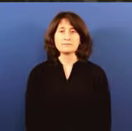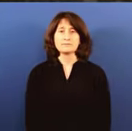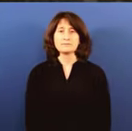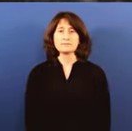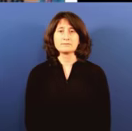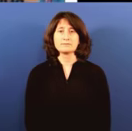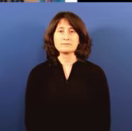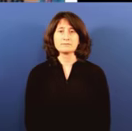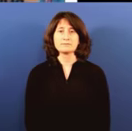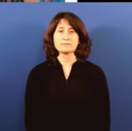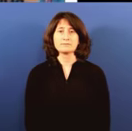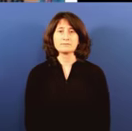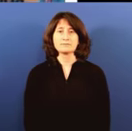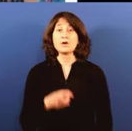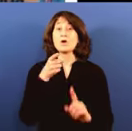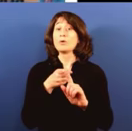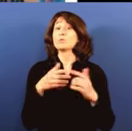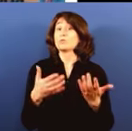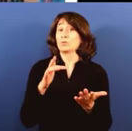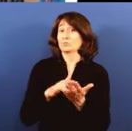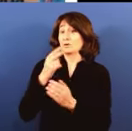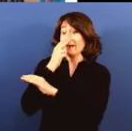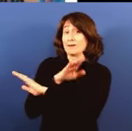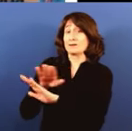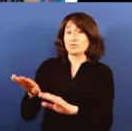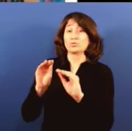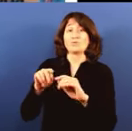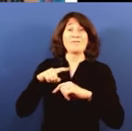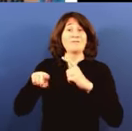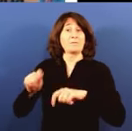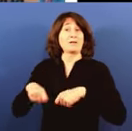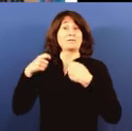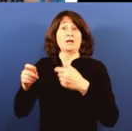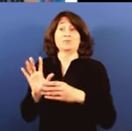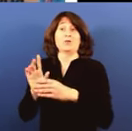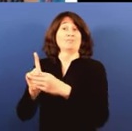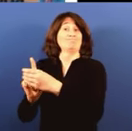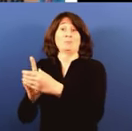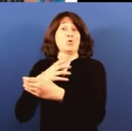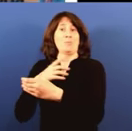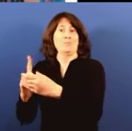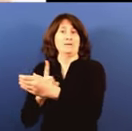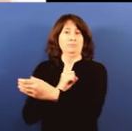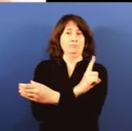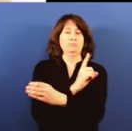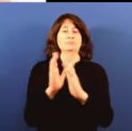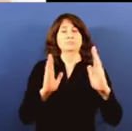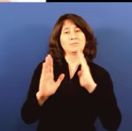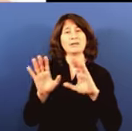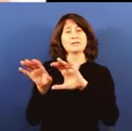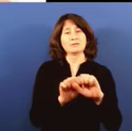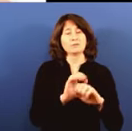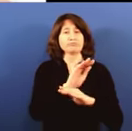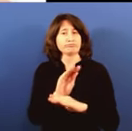permite otorgar la guarda de un niño, niña o adolescente a una persona o núcleo familiar con la obligación de velar por él, tenerle